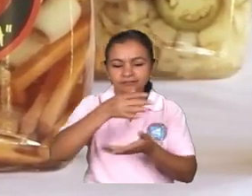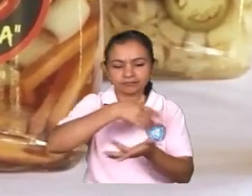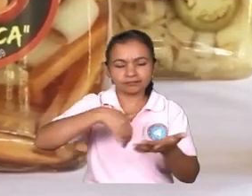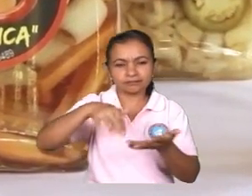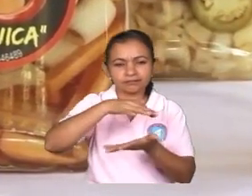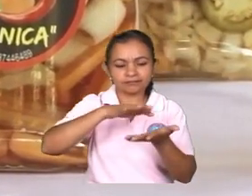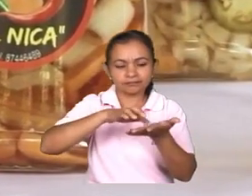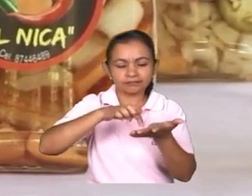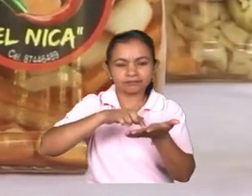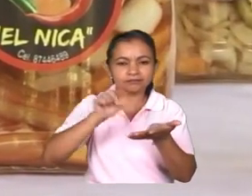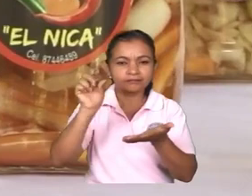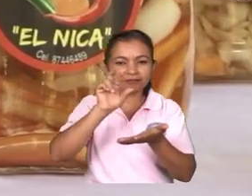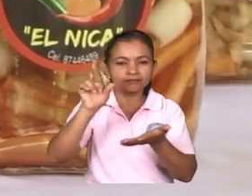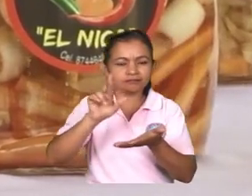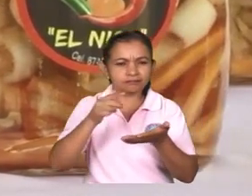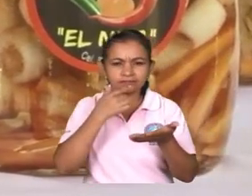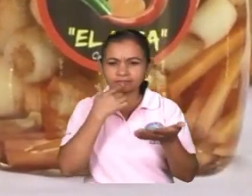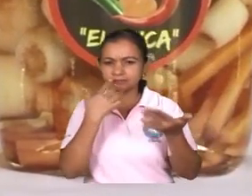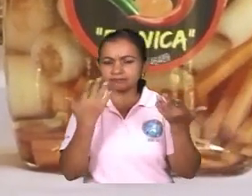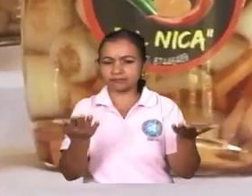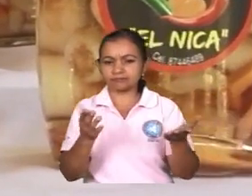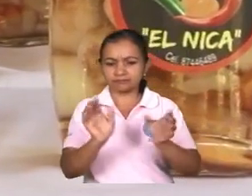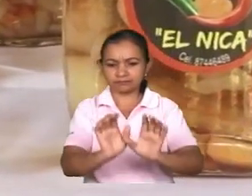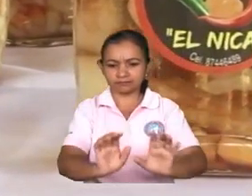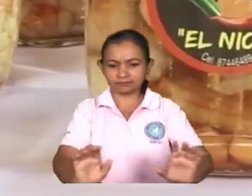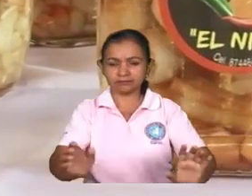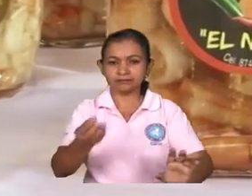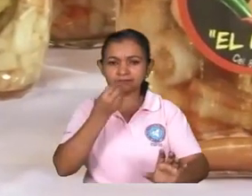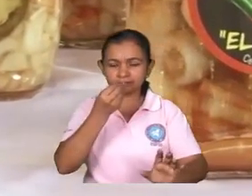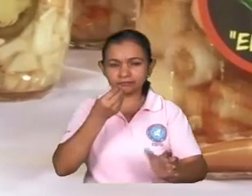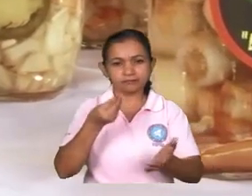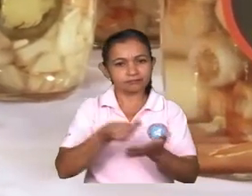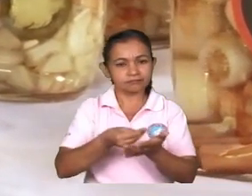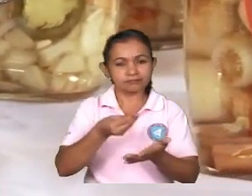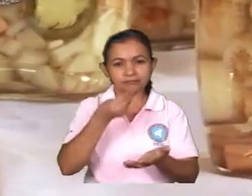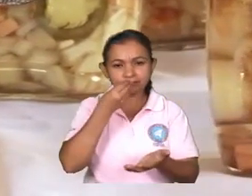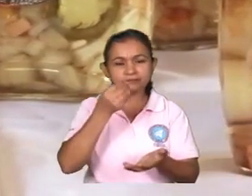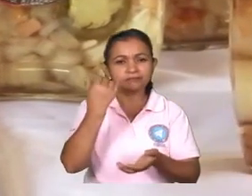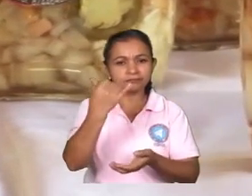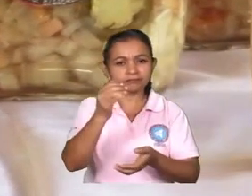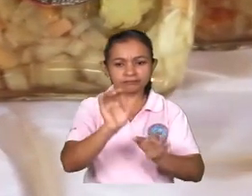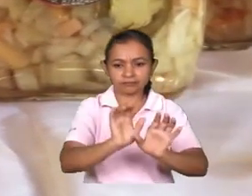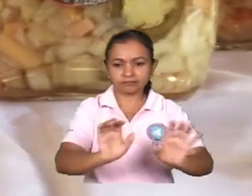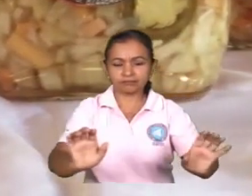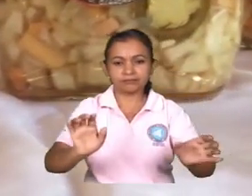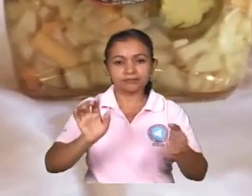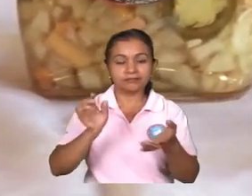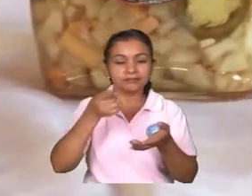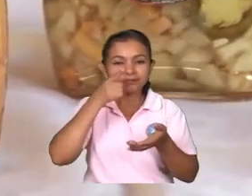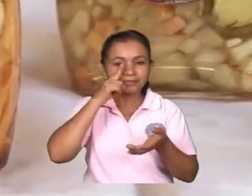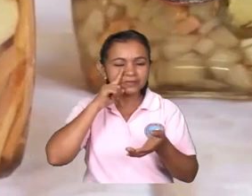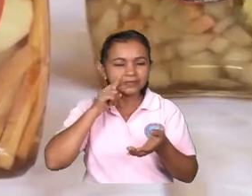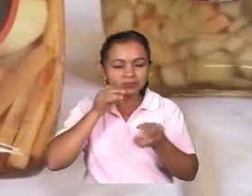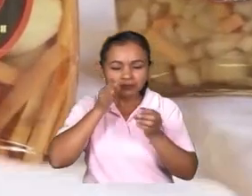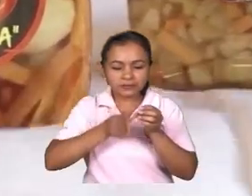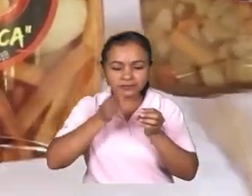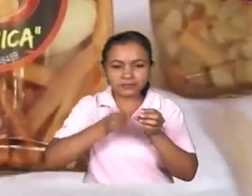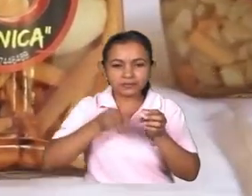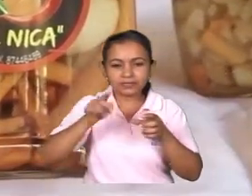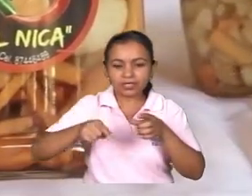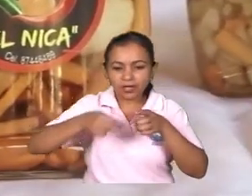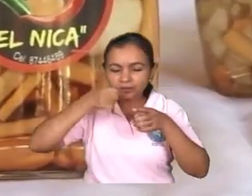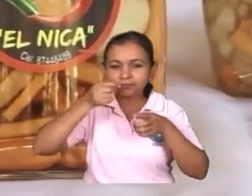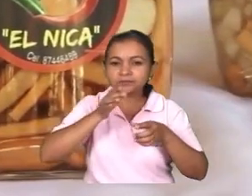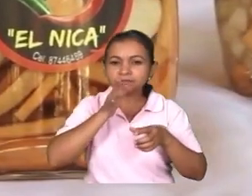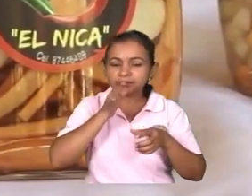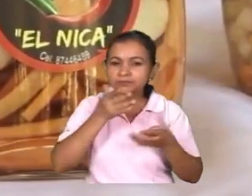revolverlo con el gallo pinto. Y yo les pregunto que si los niños de la casa lo consumen. Dicen que sí, que la cebollita la pueden tolerar los